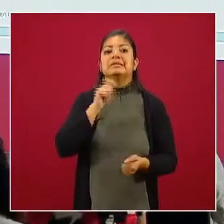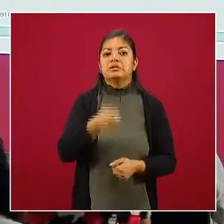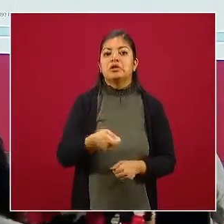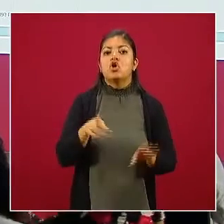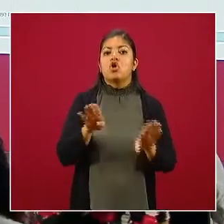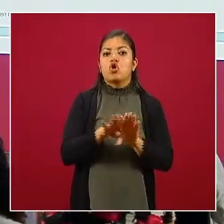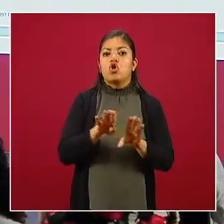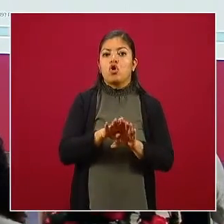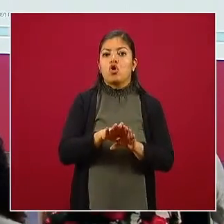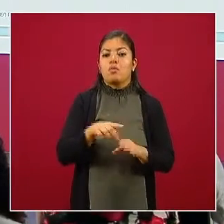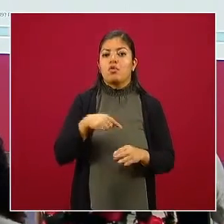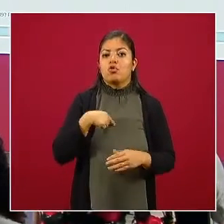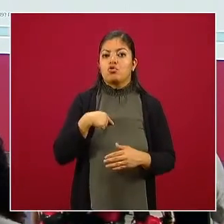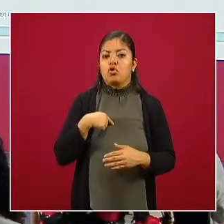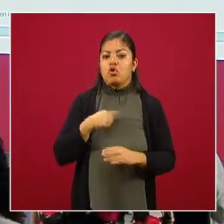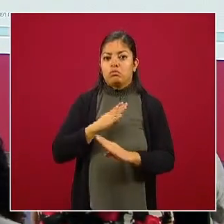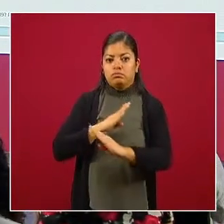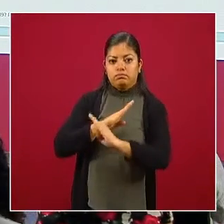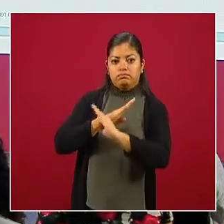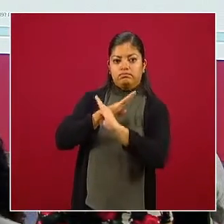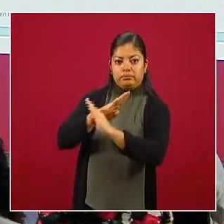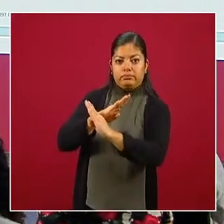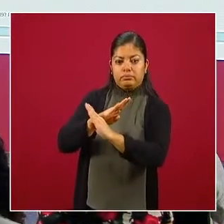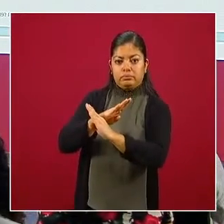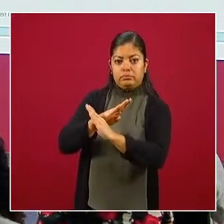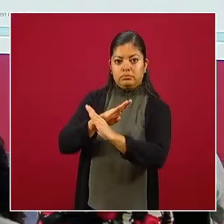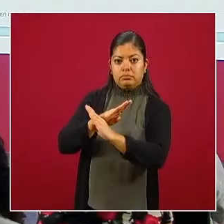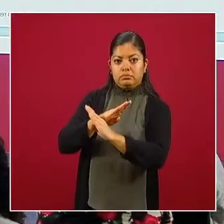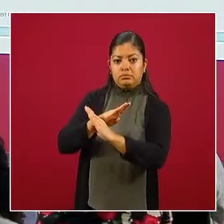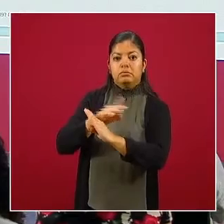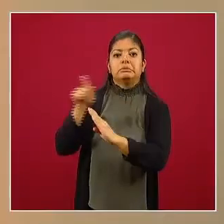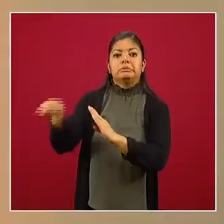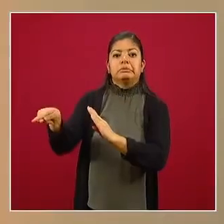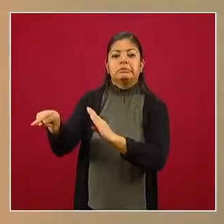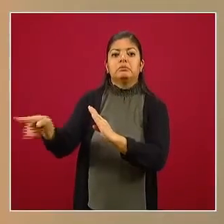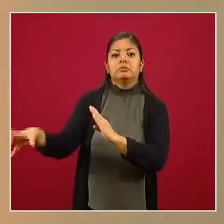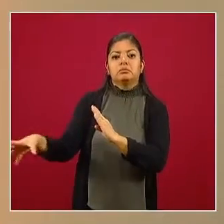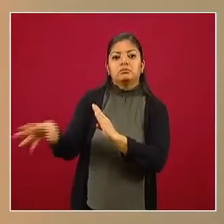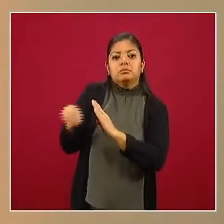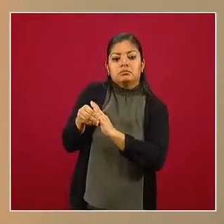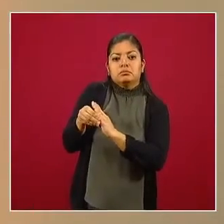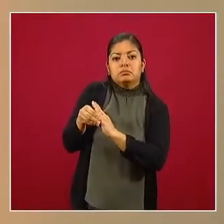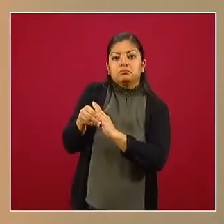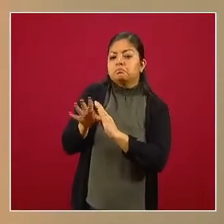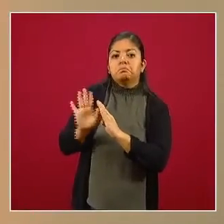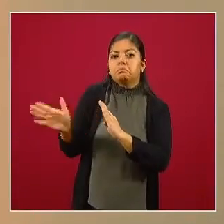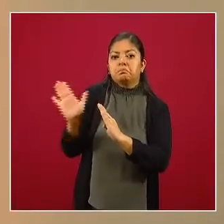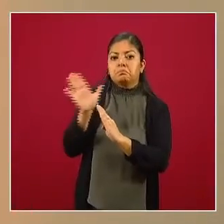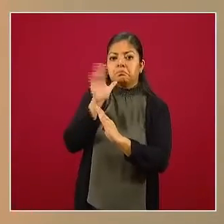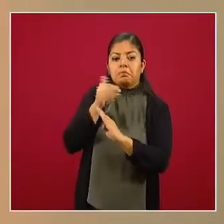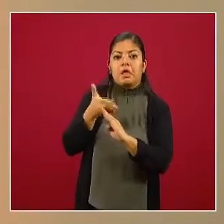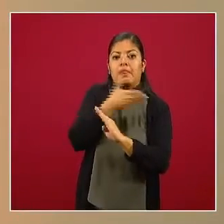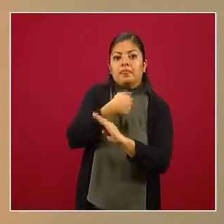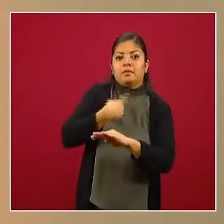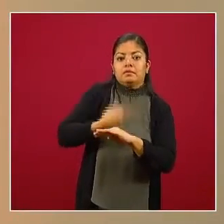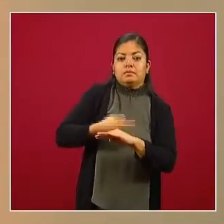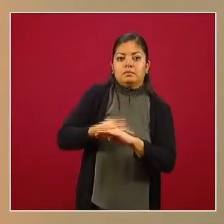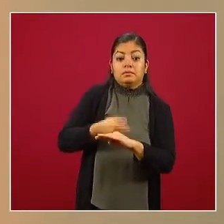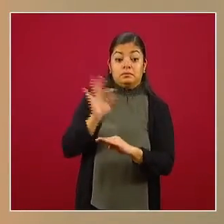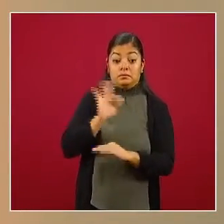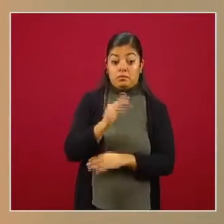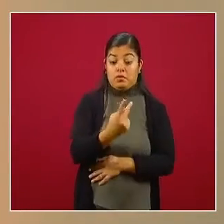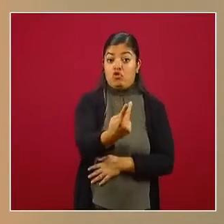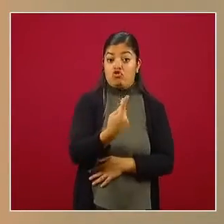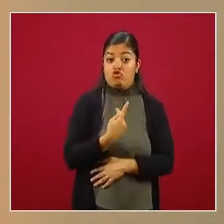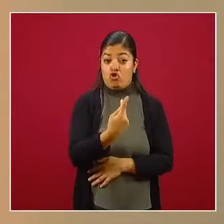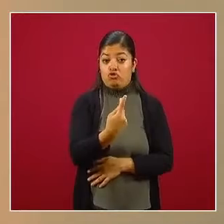barrera a la capacidad contagiante de la nueva persona que llegue para contagiar. Si somos 2